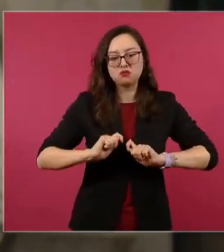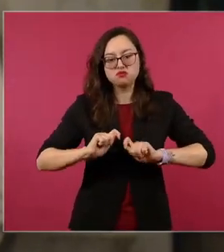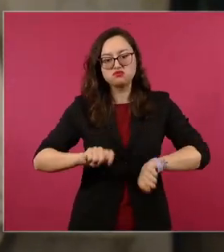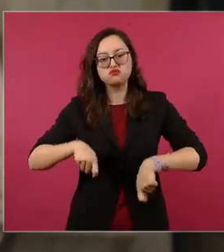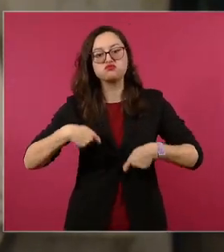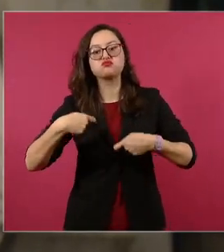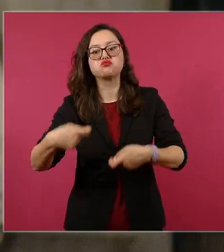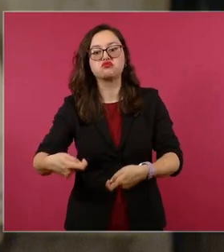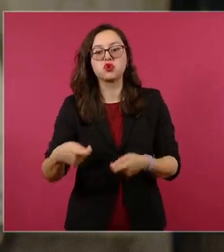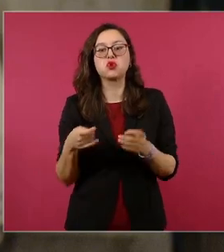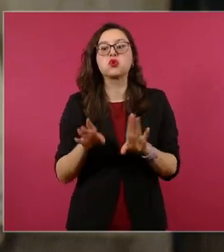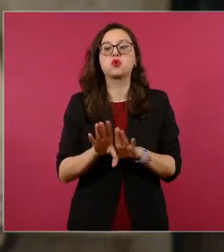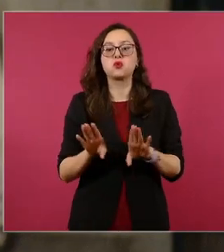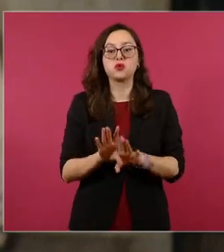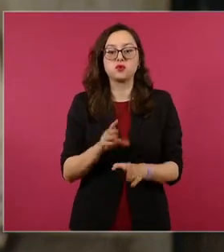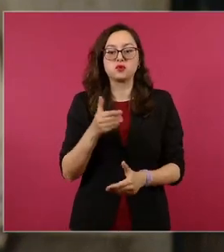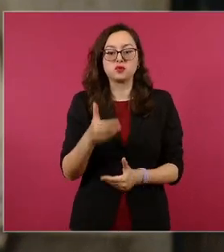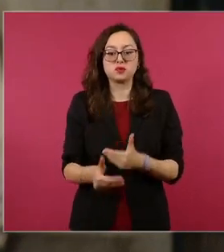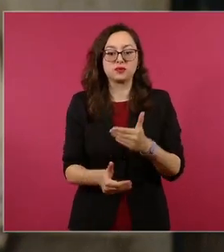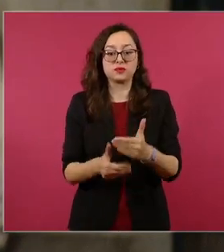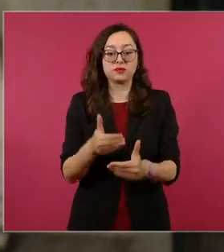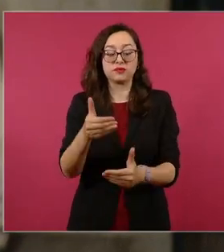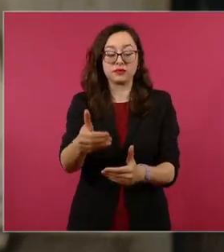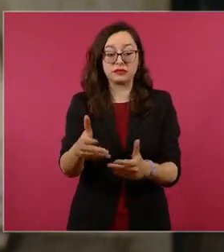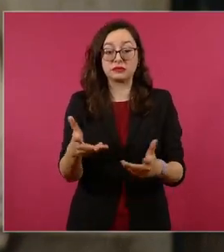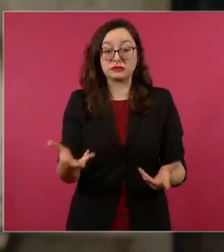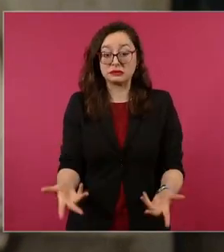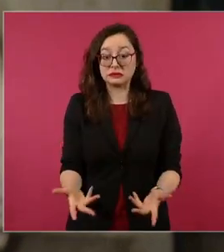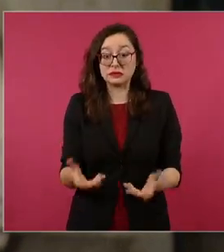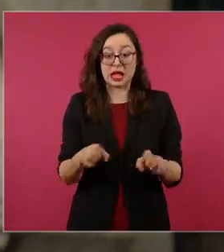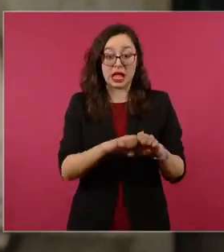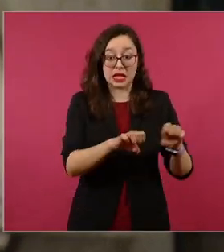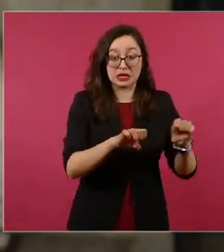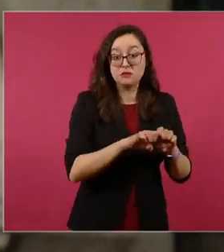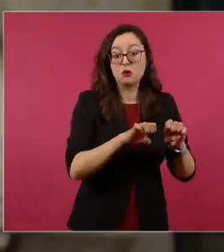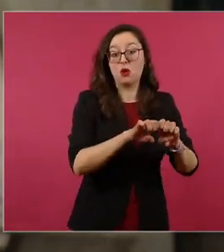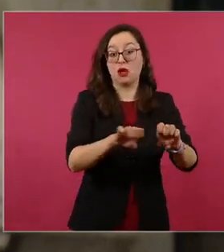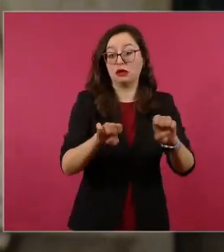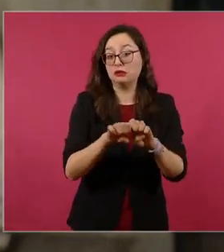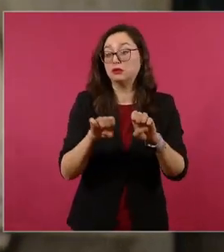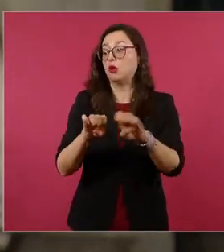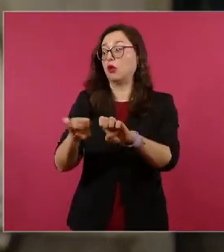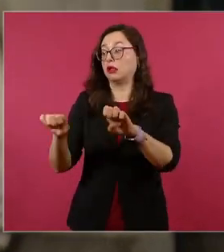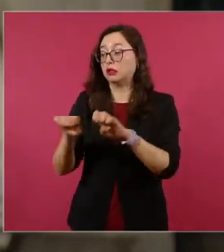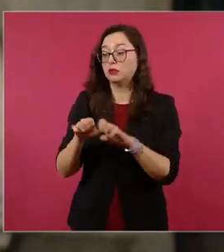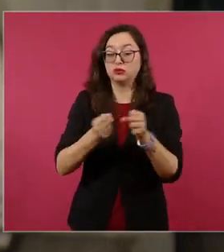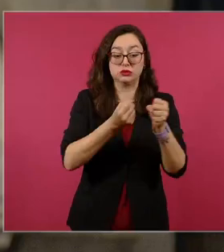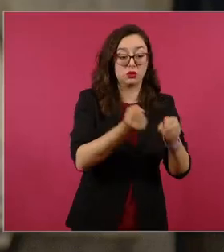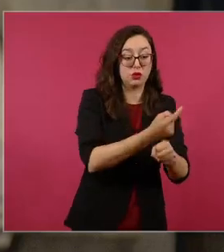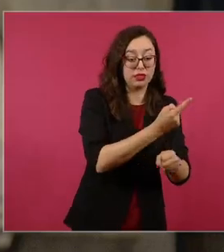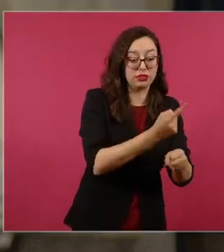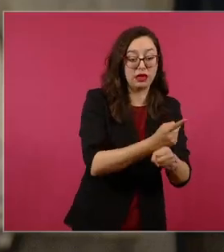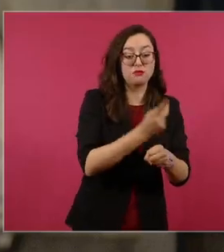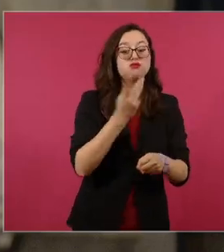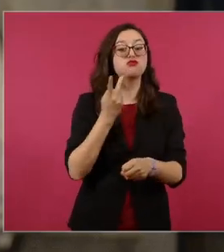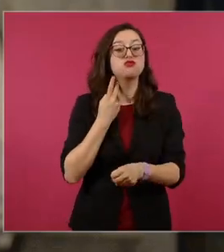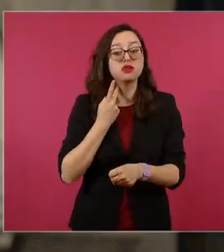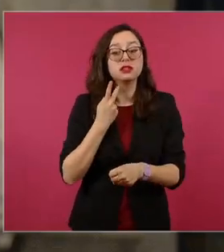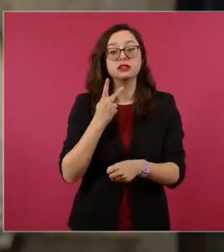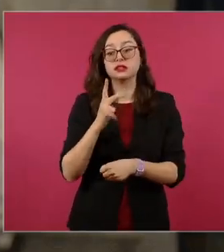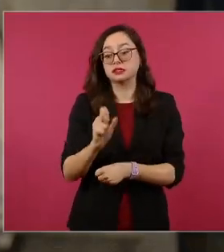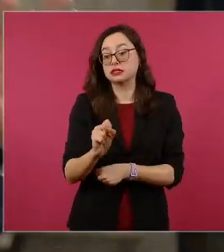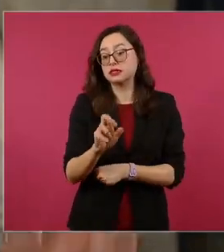doctora Sheinbaum? Si va a haber mesas muy puntuales por gabinete en temas de seguridad, en temas de política, relaciones